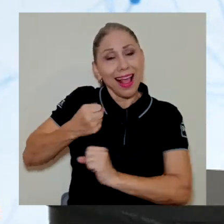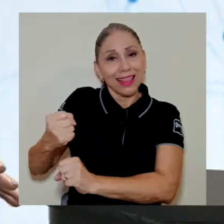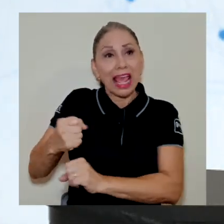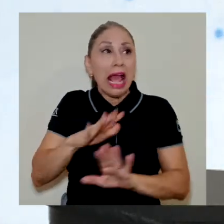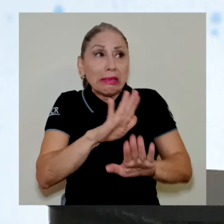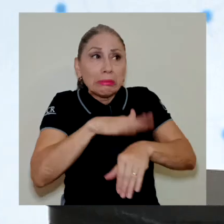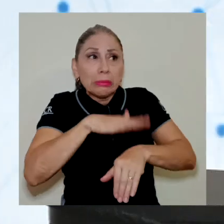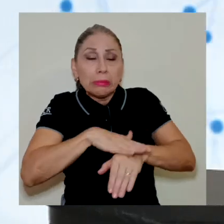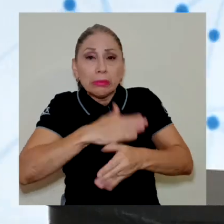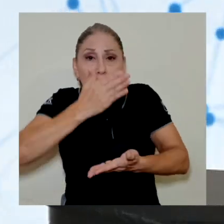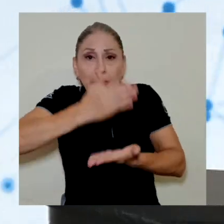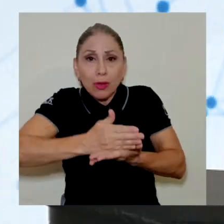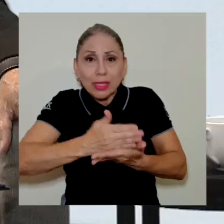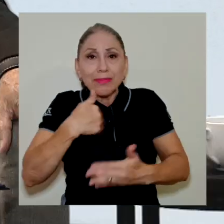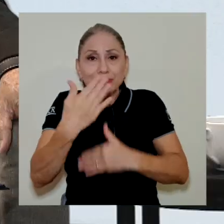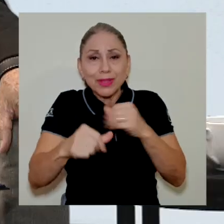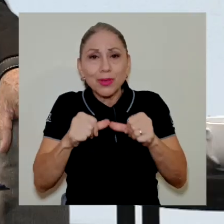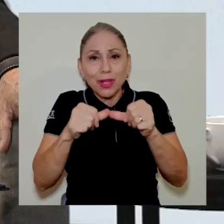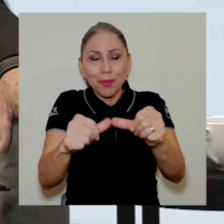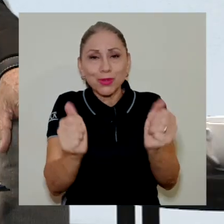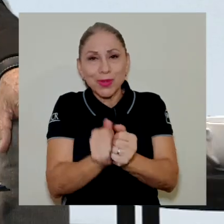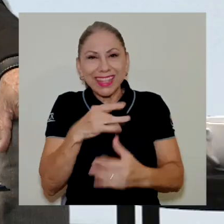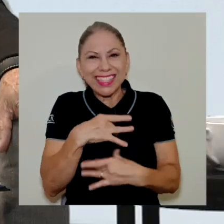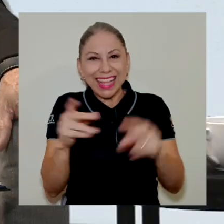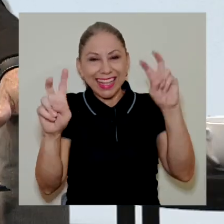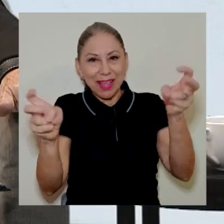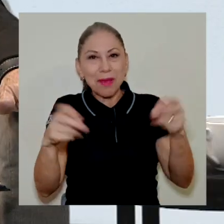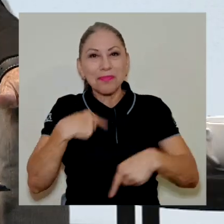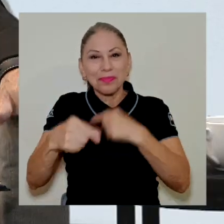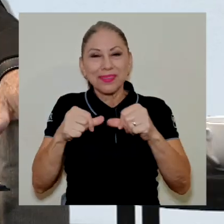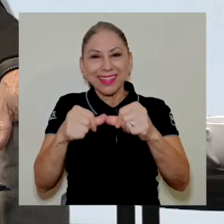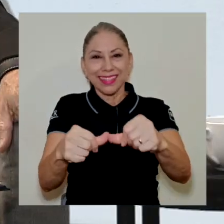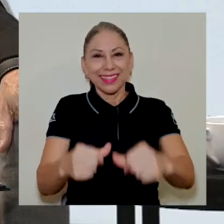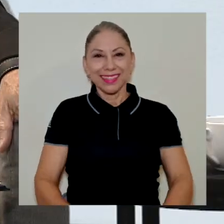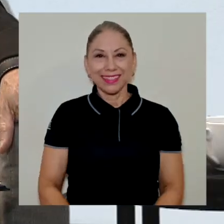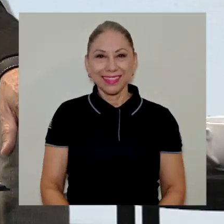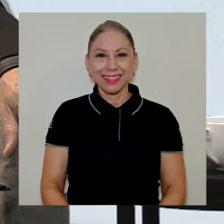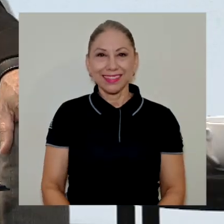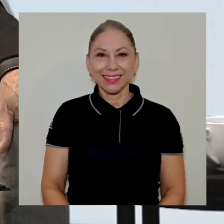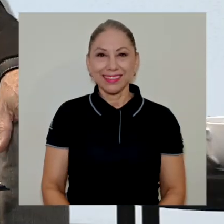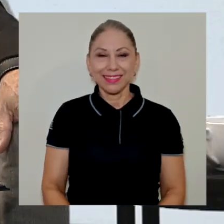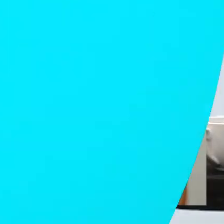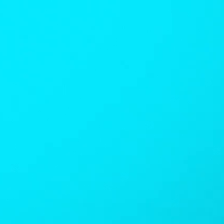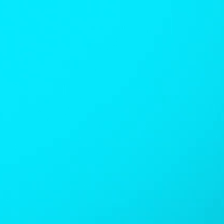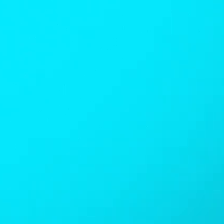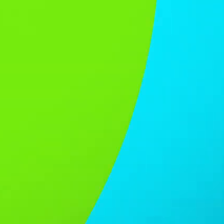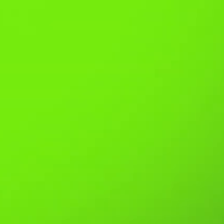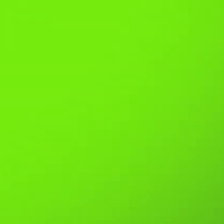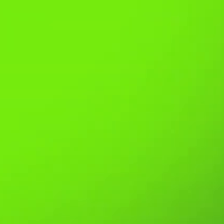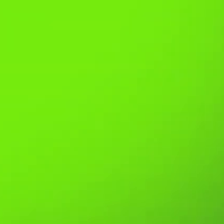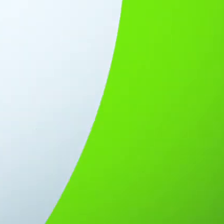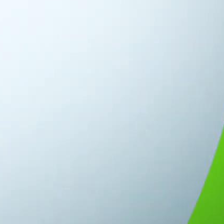es como de los primeros. Hacer una pausa y ya continuamos con este interesante tema. Ya regresamos.